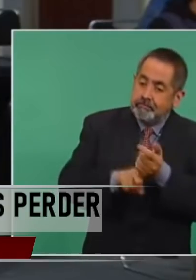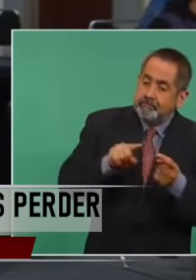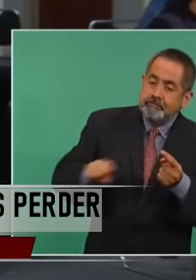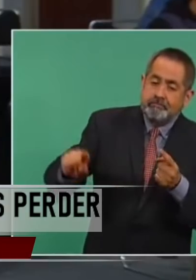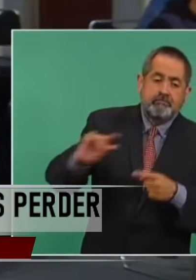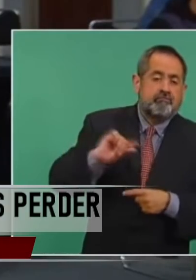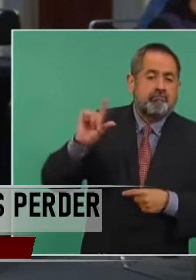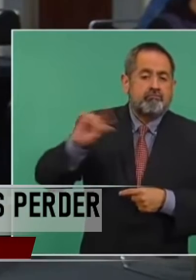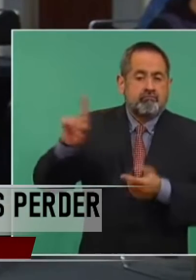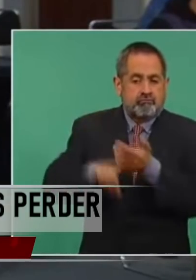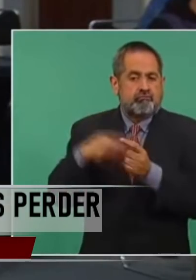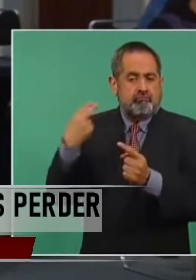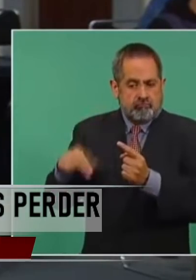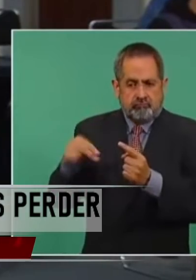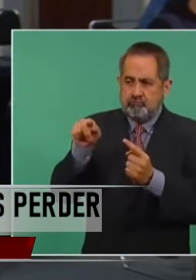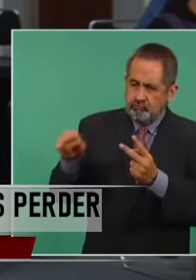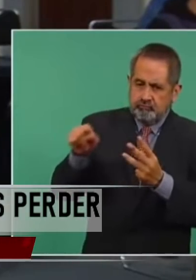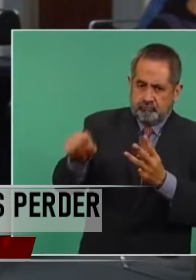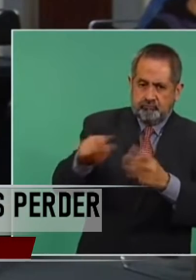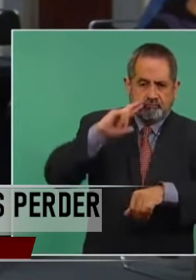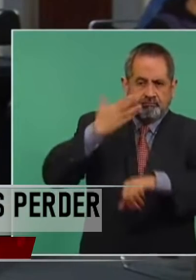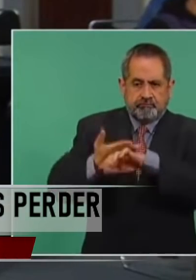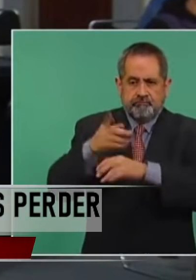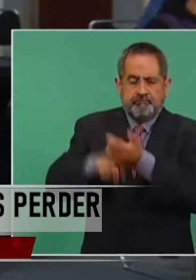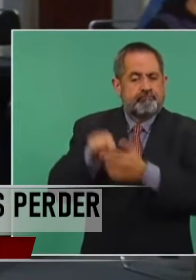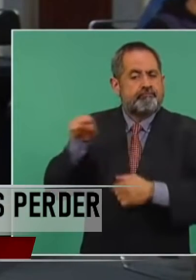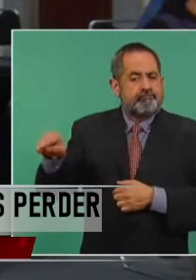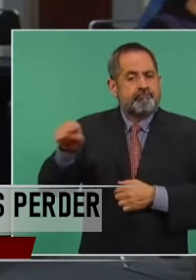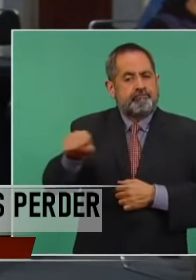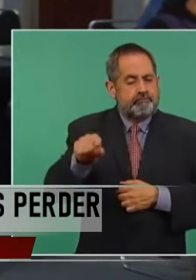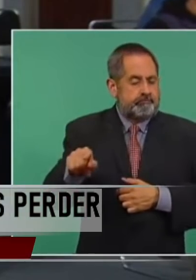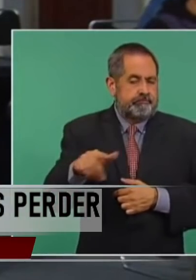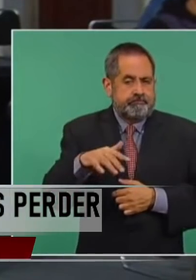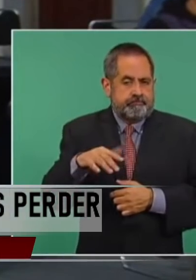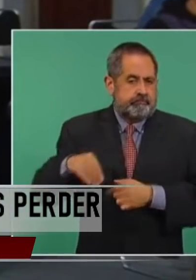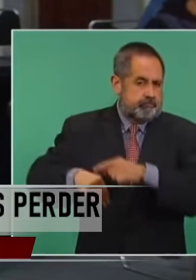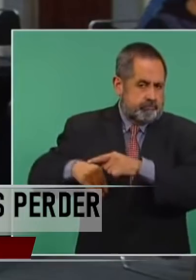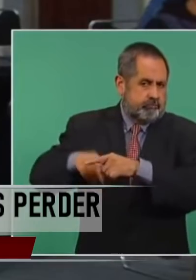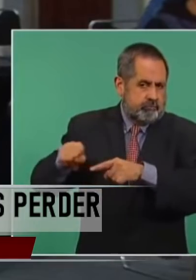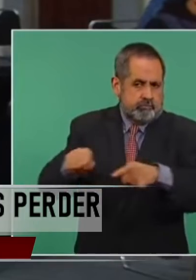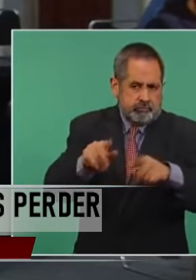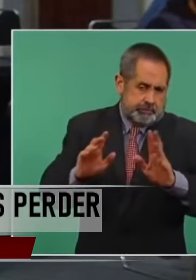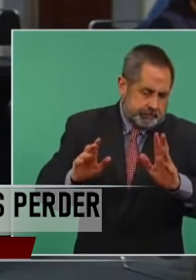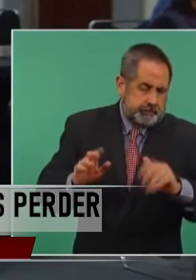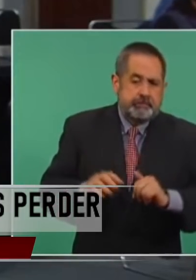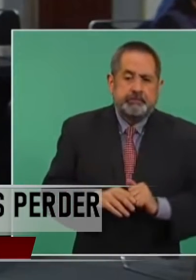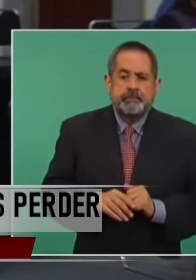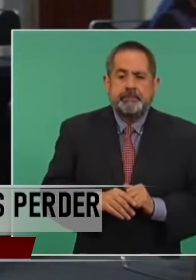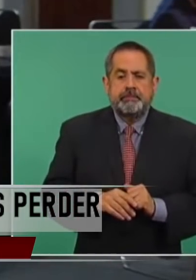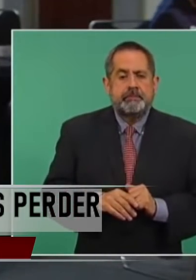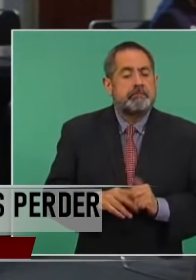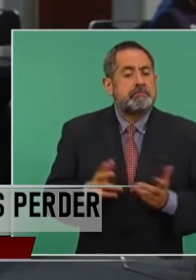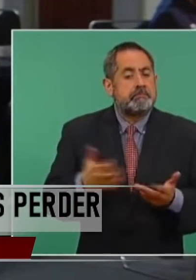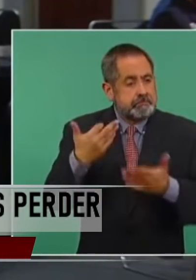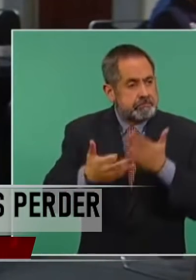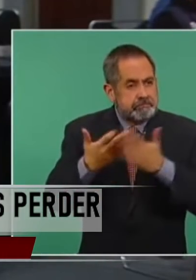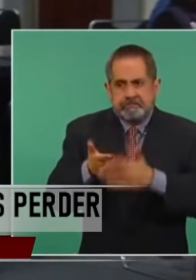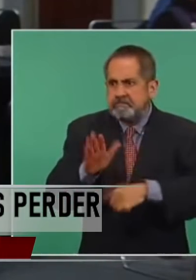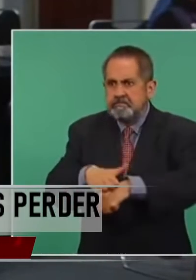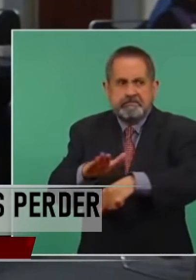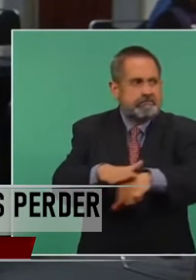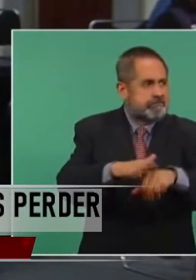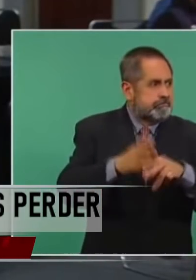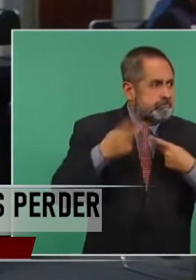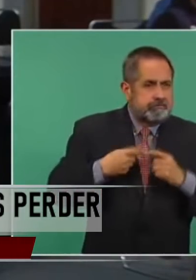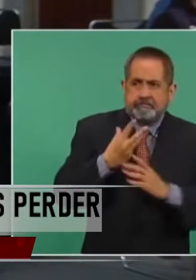con nombre y apellido responsables de esta tragedia no se alertó a la población y